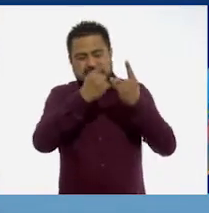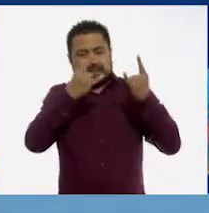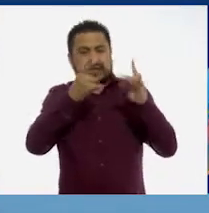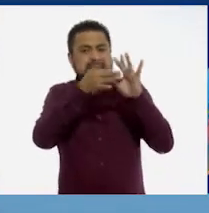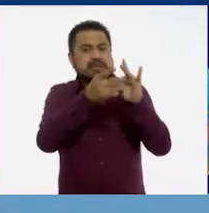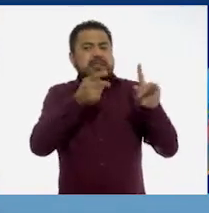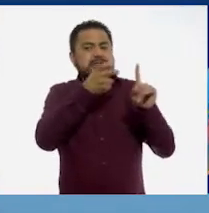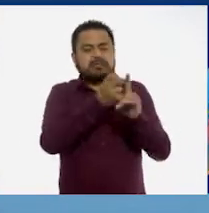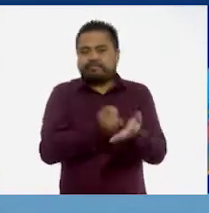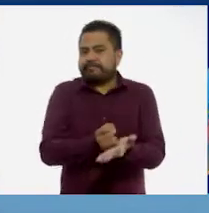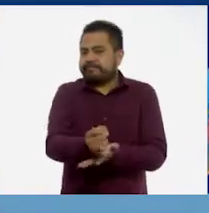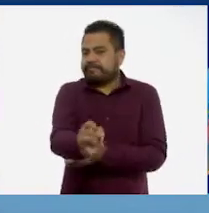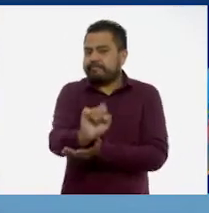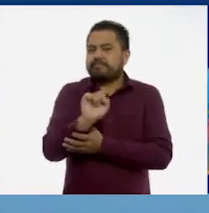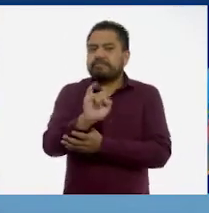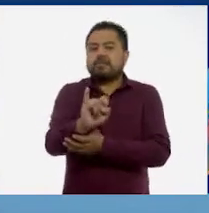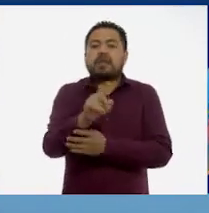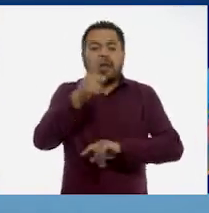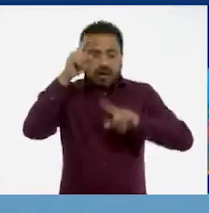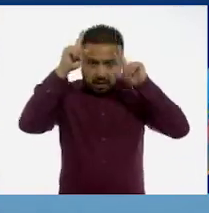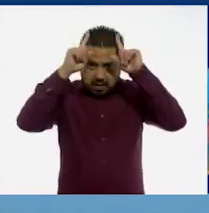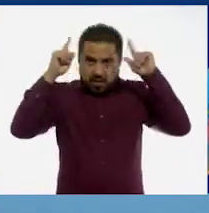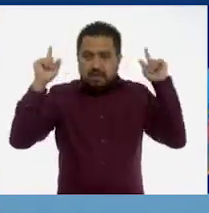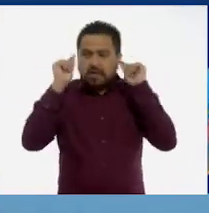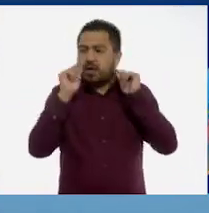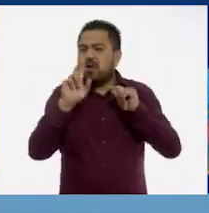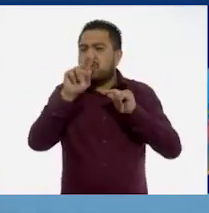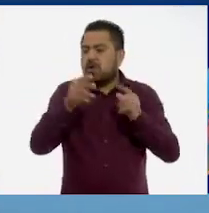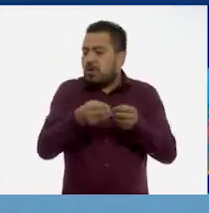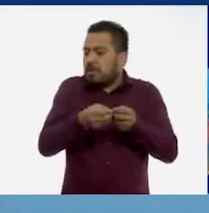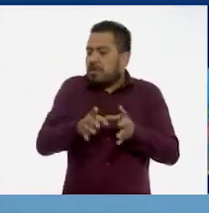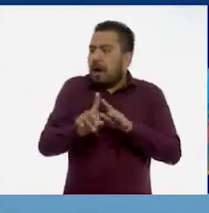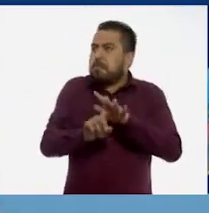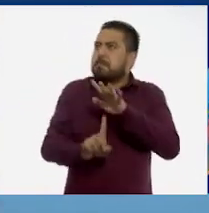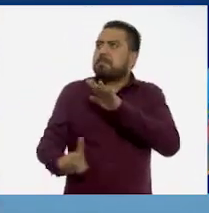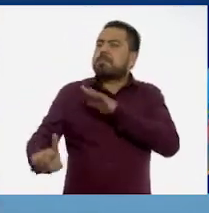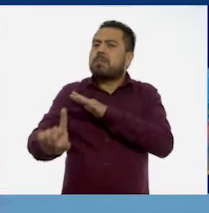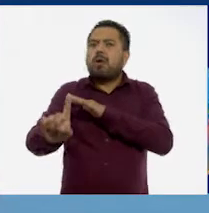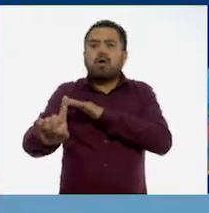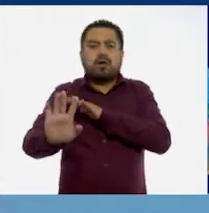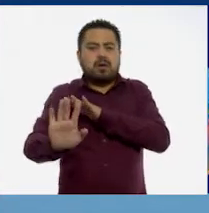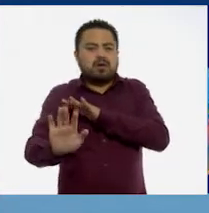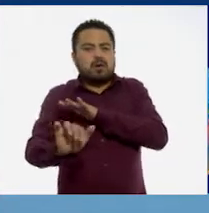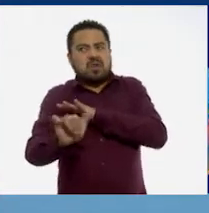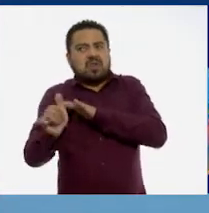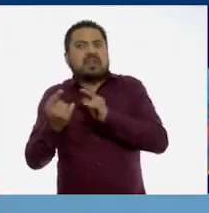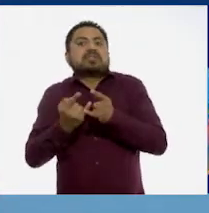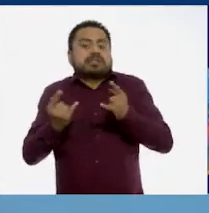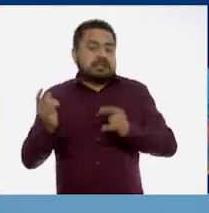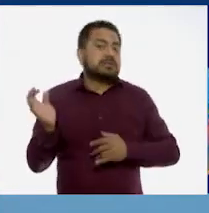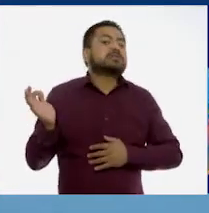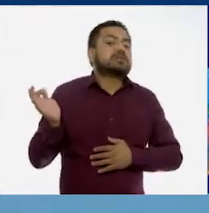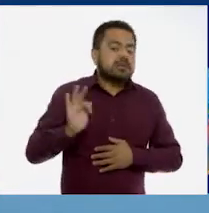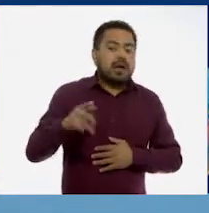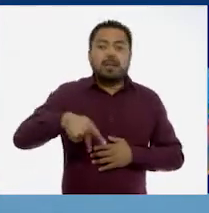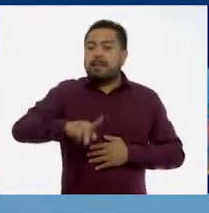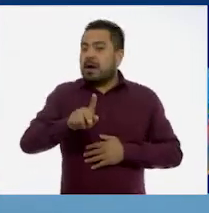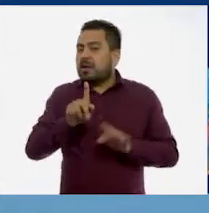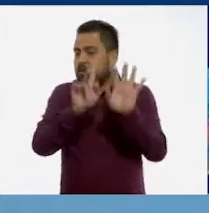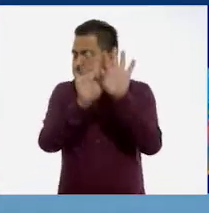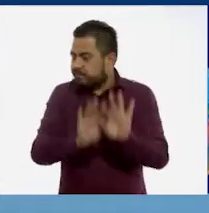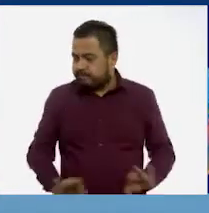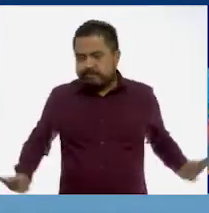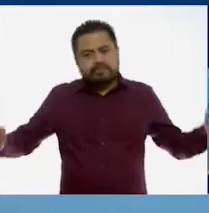es determinante. Si la enfermera no se hubiera perdido en el camino, otra sería la historia. Sin embargo, también es